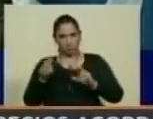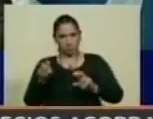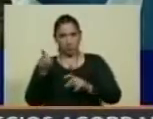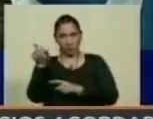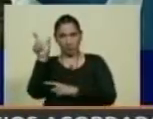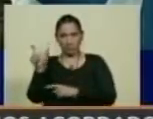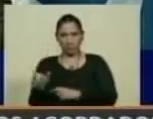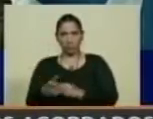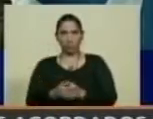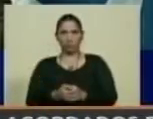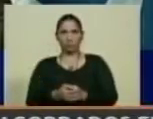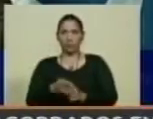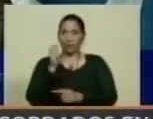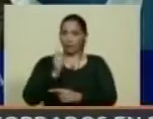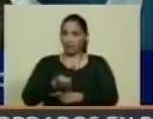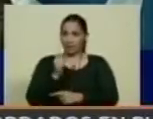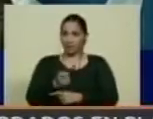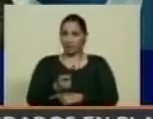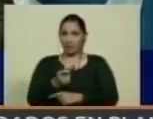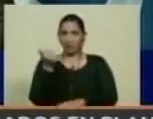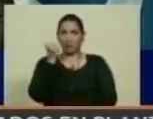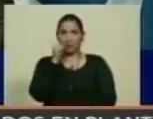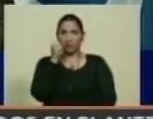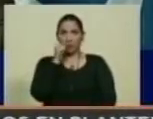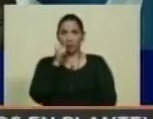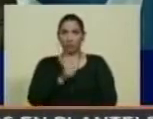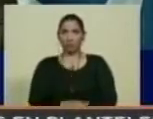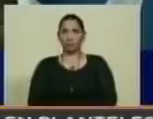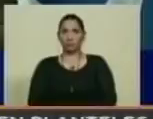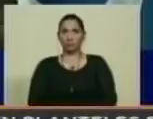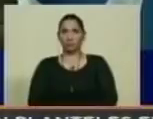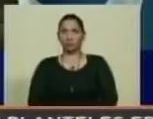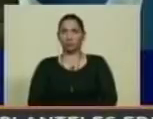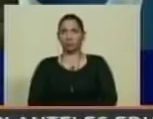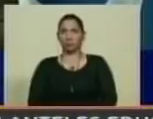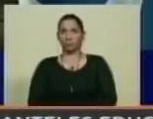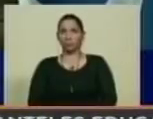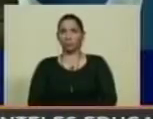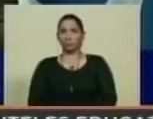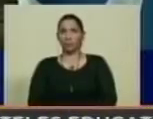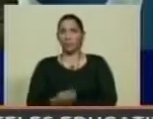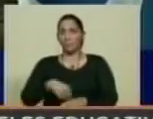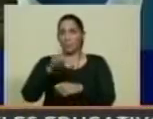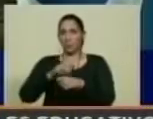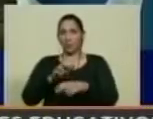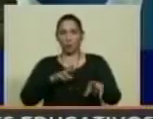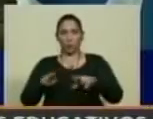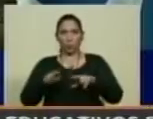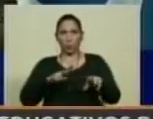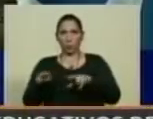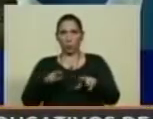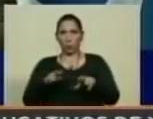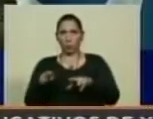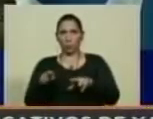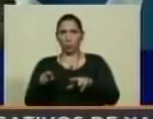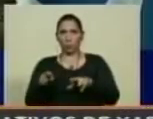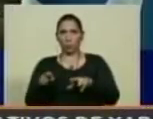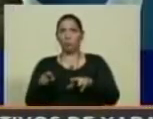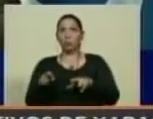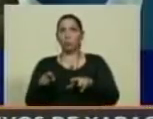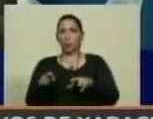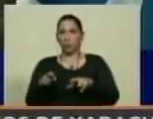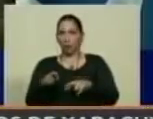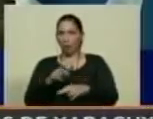tribunal, ese día sábado, declinó la causa al Juzgado Especial Primero de Control con competencia en casos vinculados con delitos